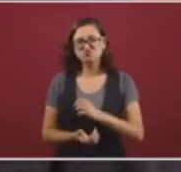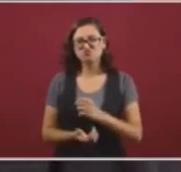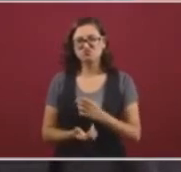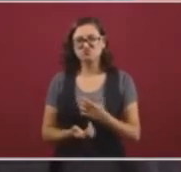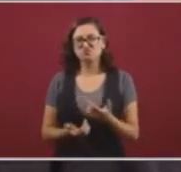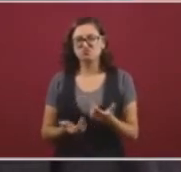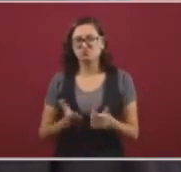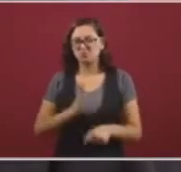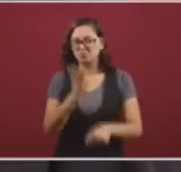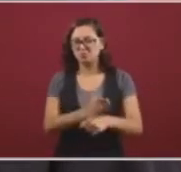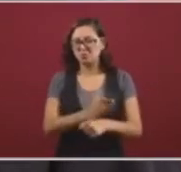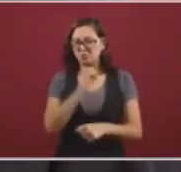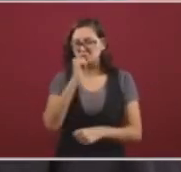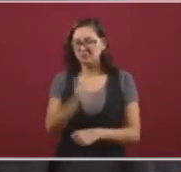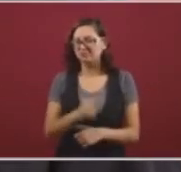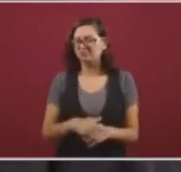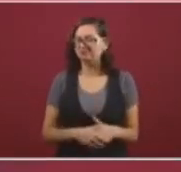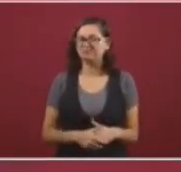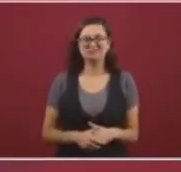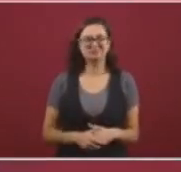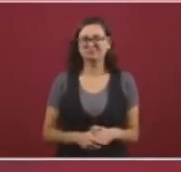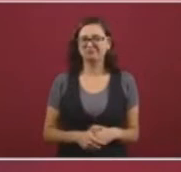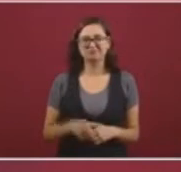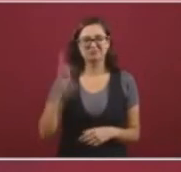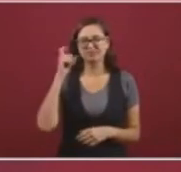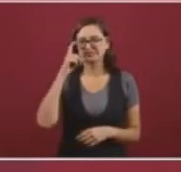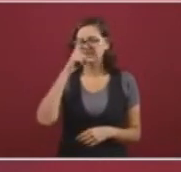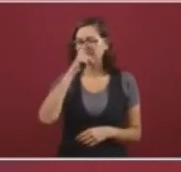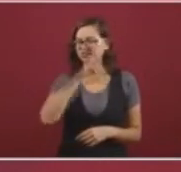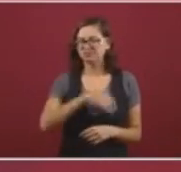se deje de castigar a un delincuente.